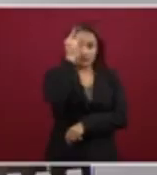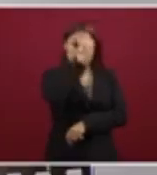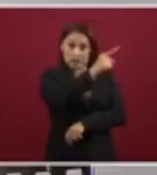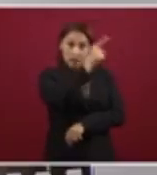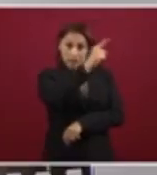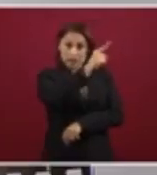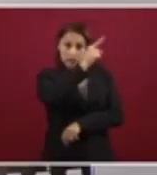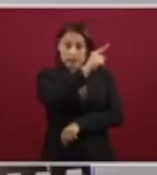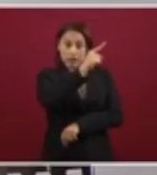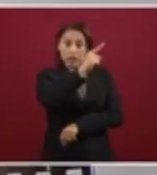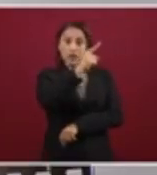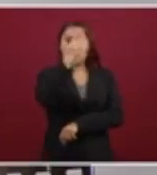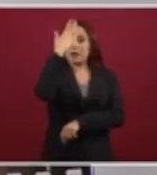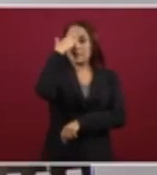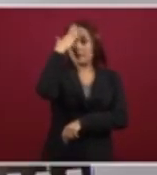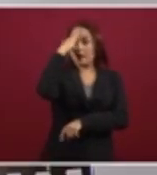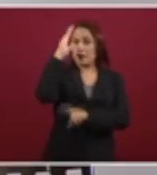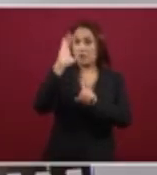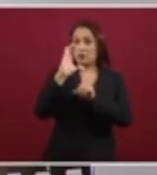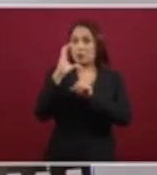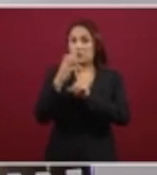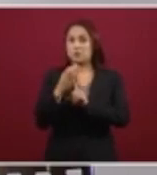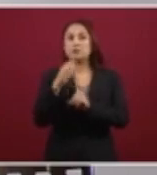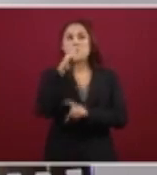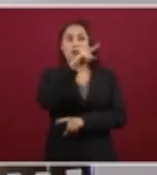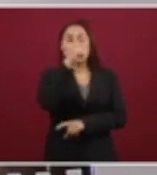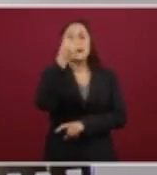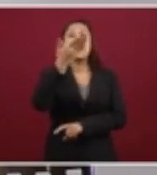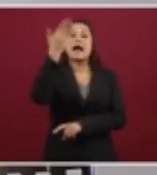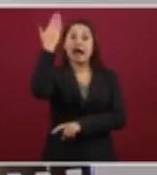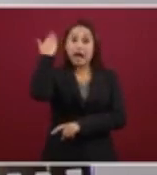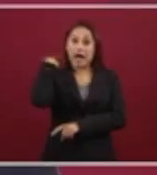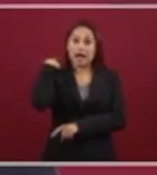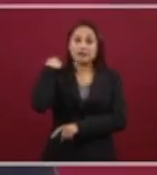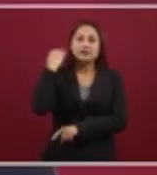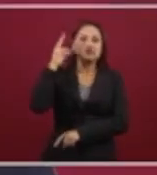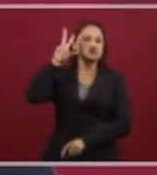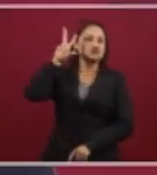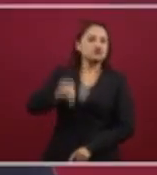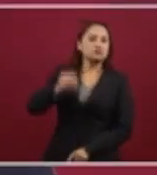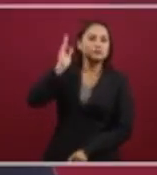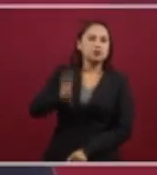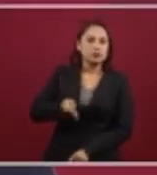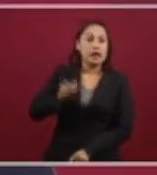votó en contra en su momento del tratado,